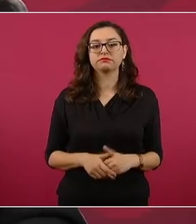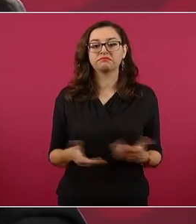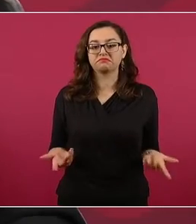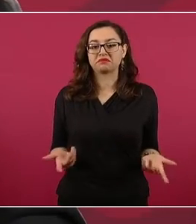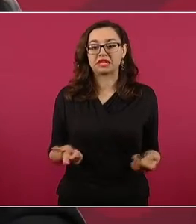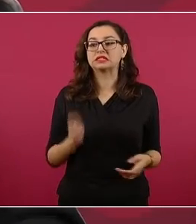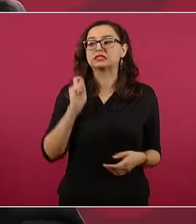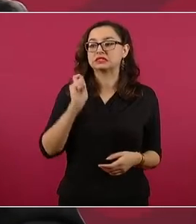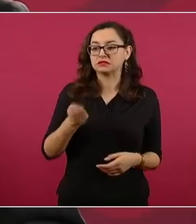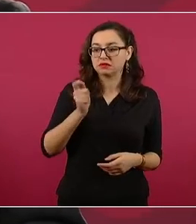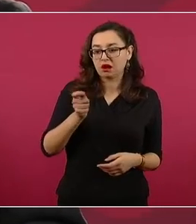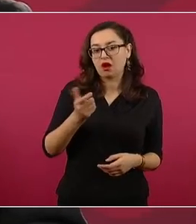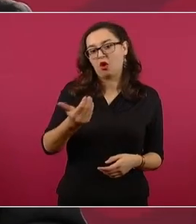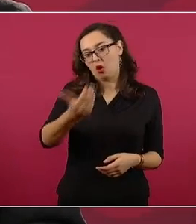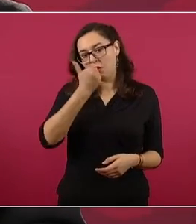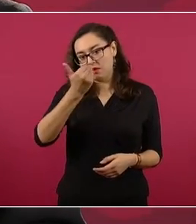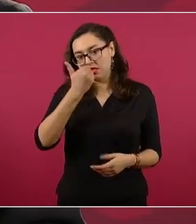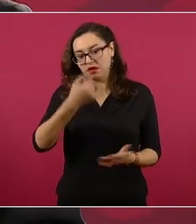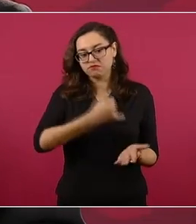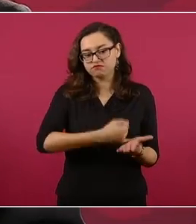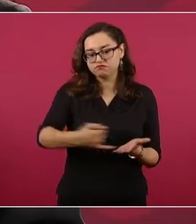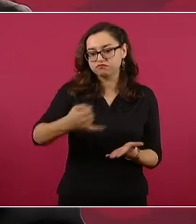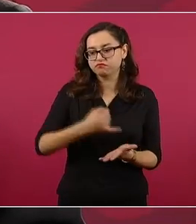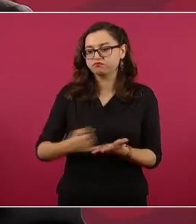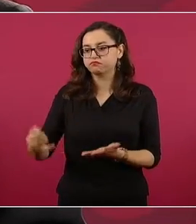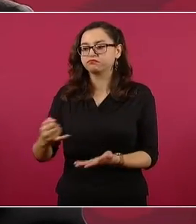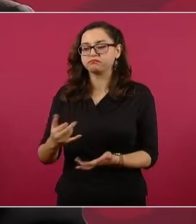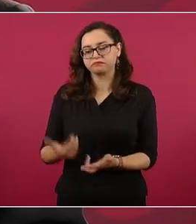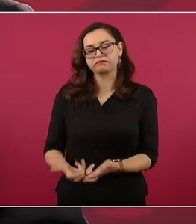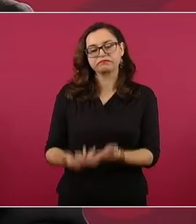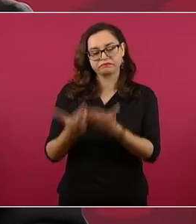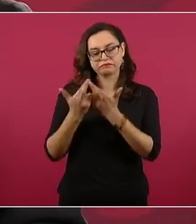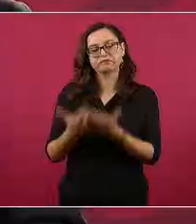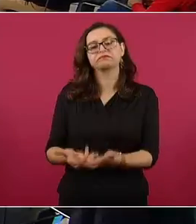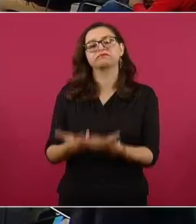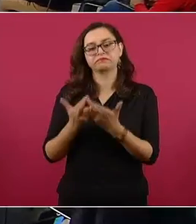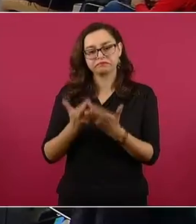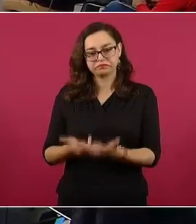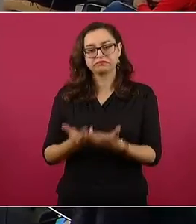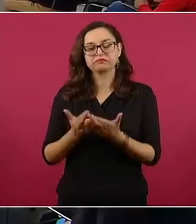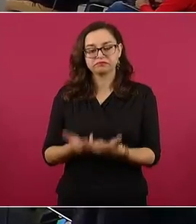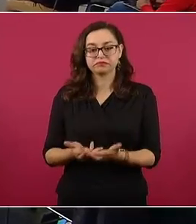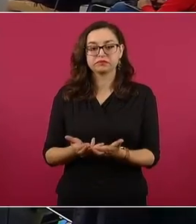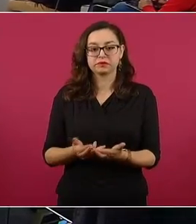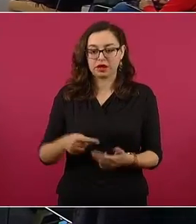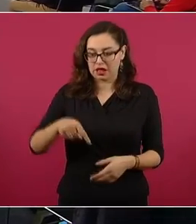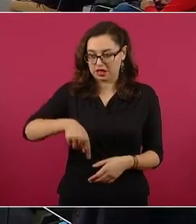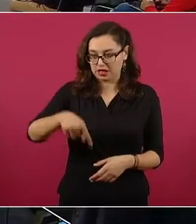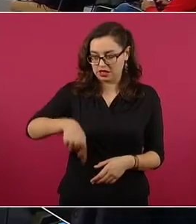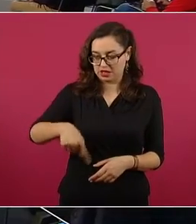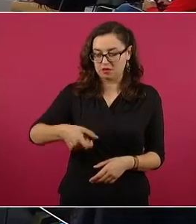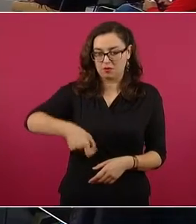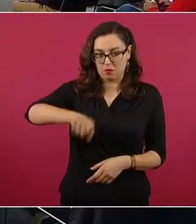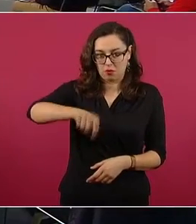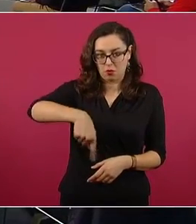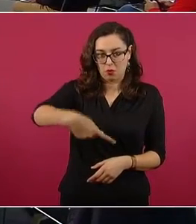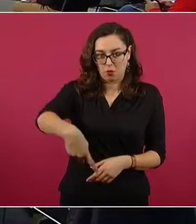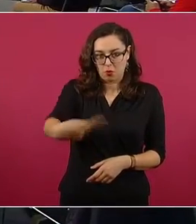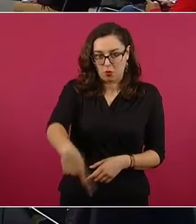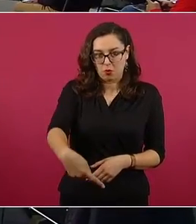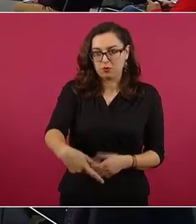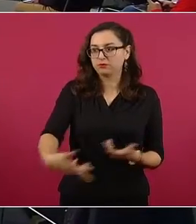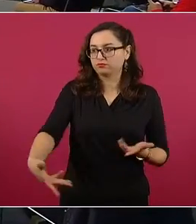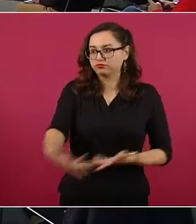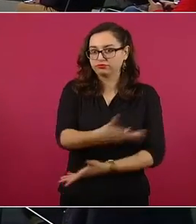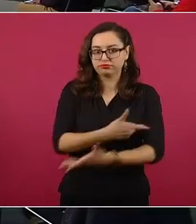producción suficiente de alimentos, sobre todo para el autoconsumo en todo el